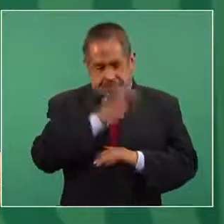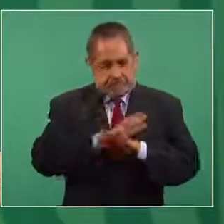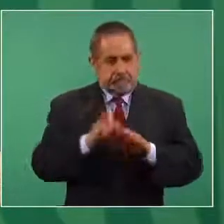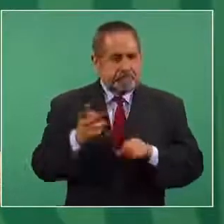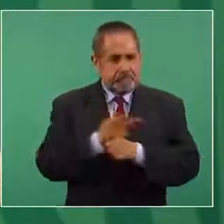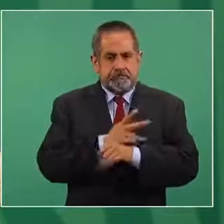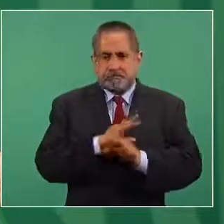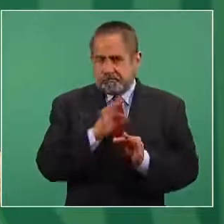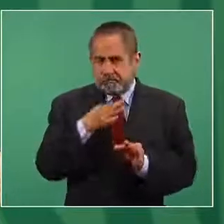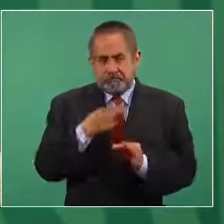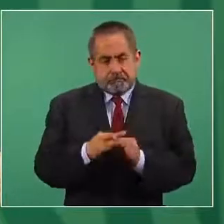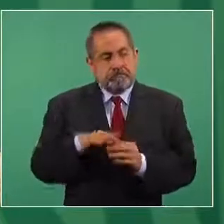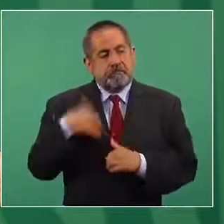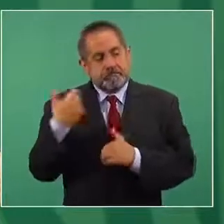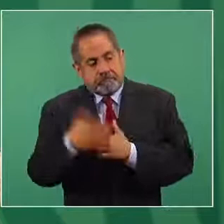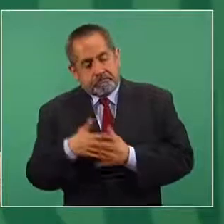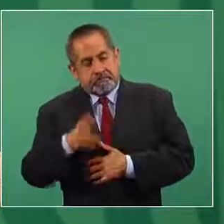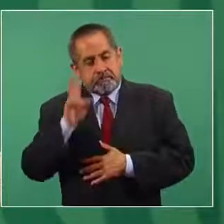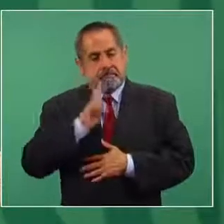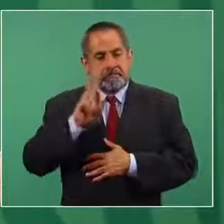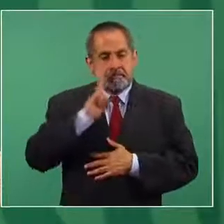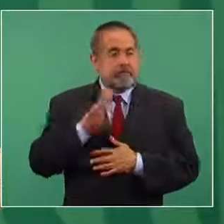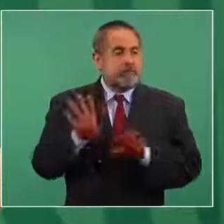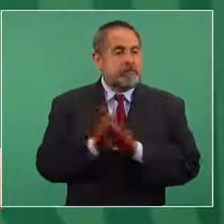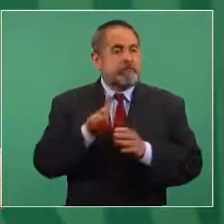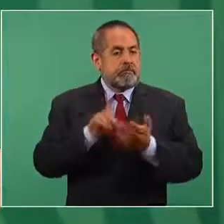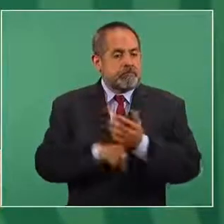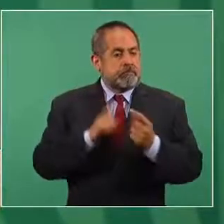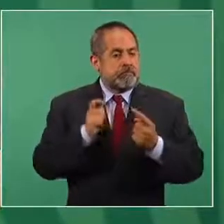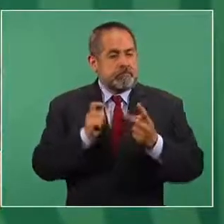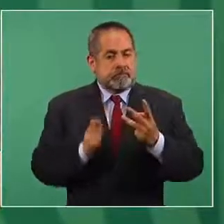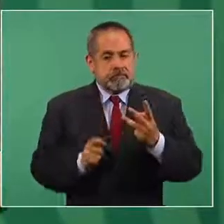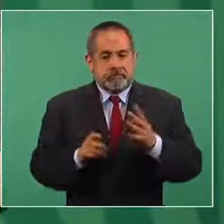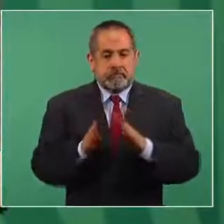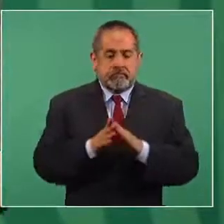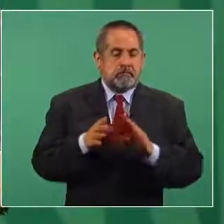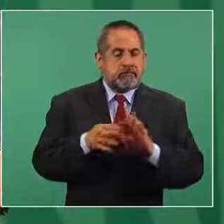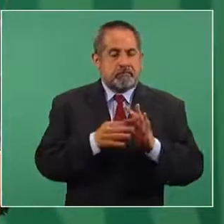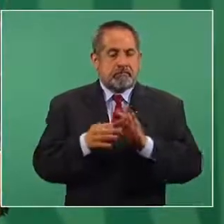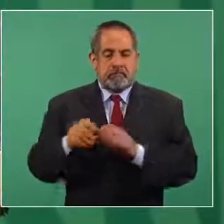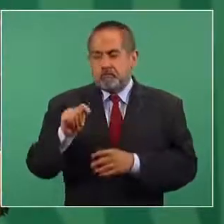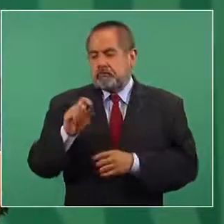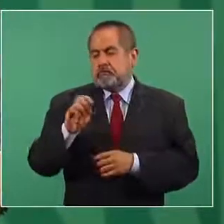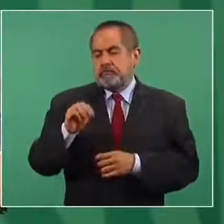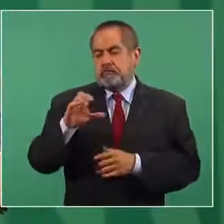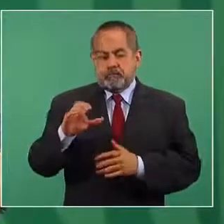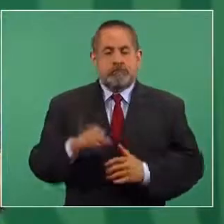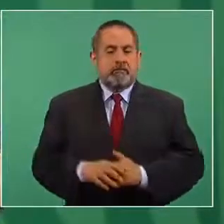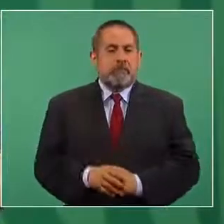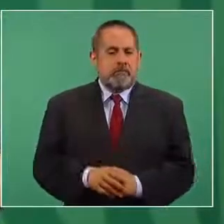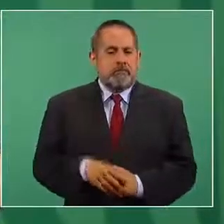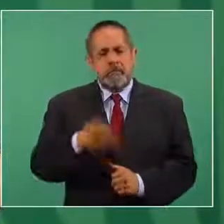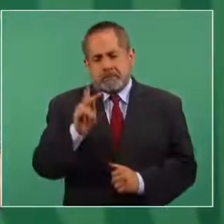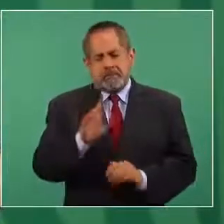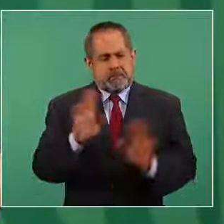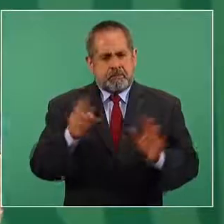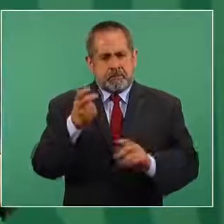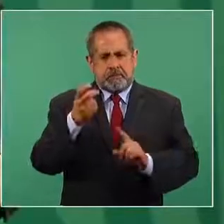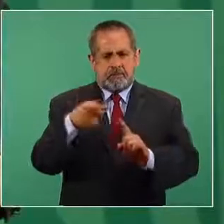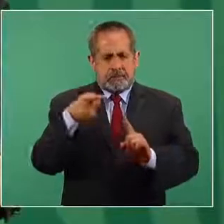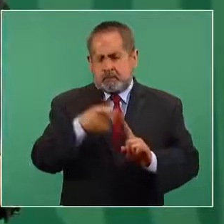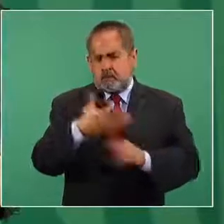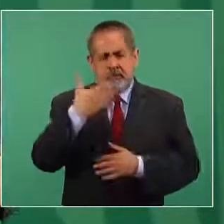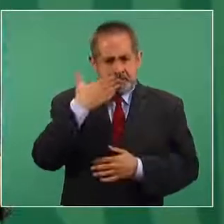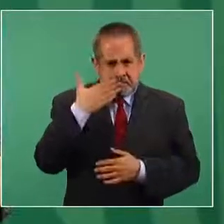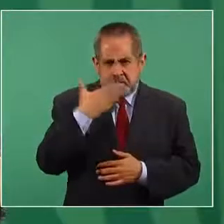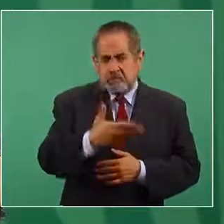seguimiento en todo lo relacionado con el tratado comercial. Pero en fin, fue